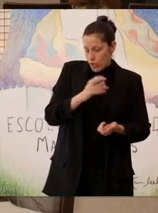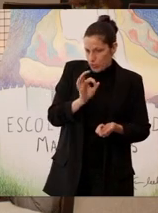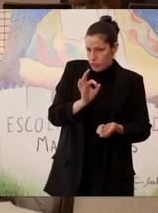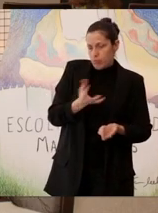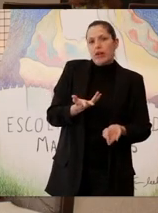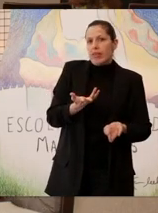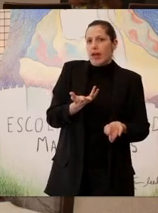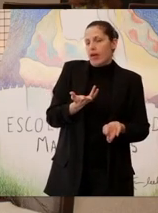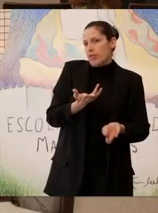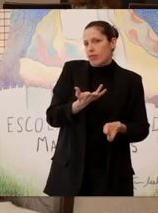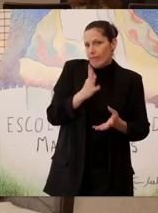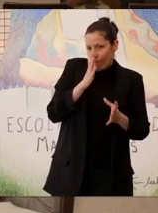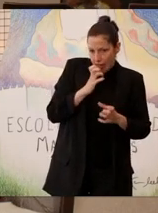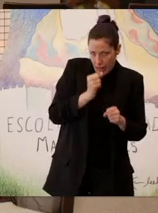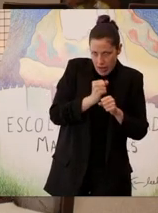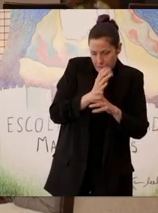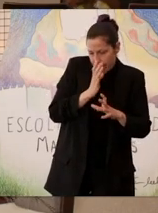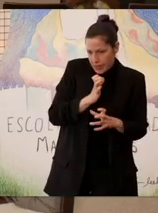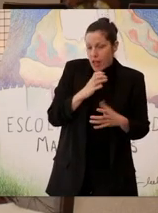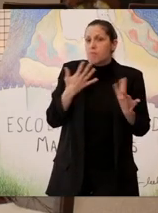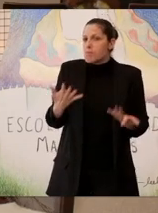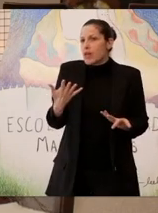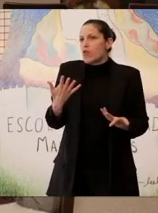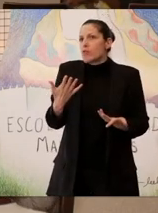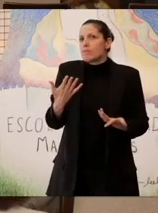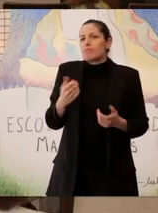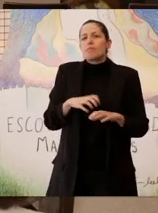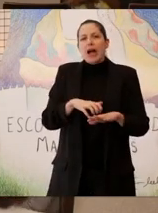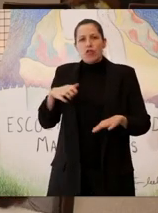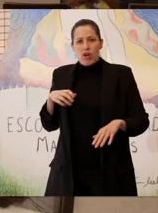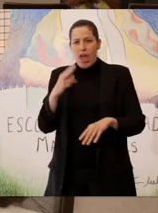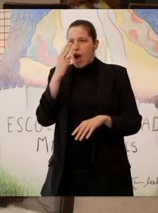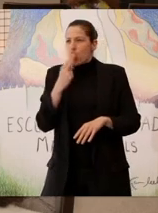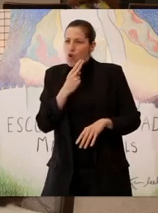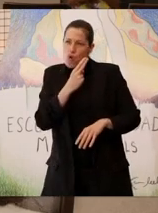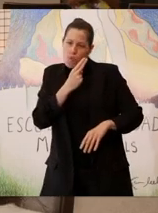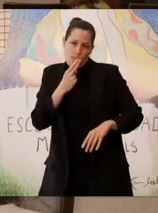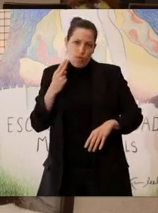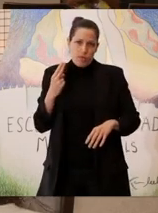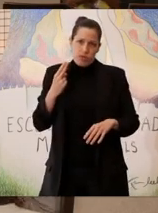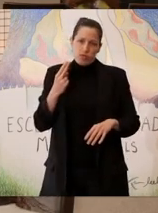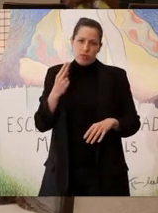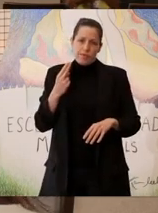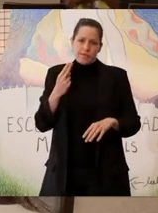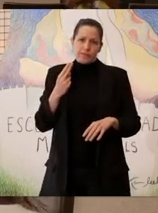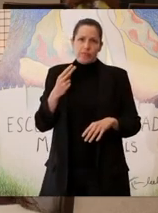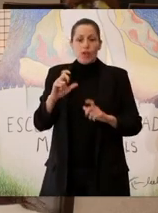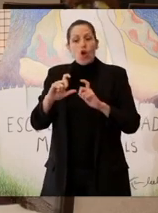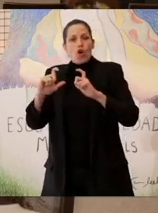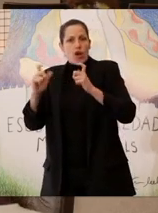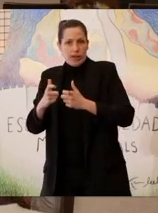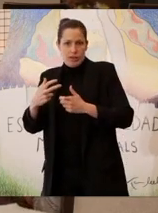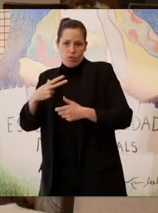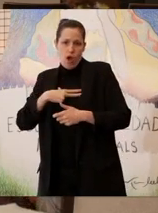cogerlos, pero ha habido un impulso y un compromiso in extremis por parte del colectivo de mujeres abogadas desde